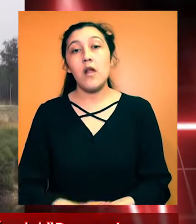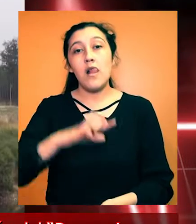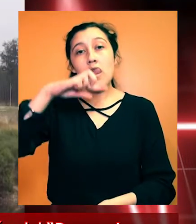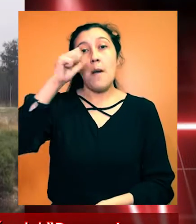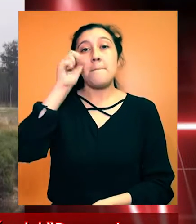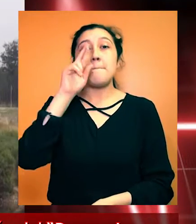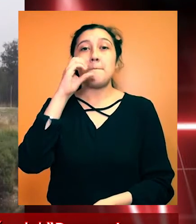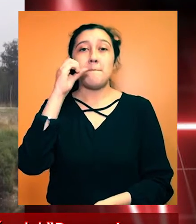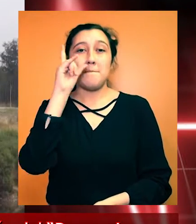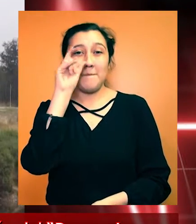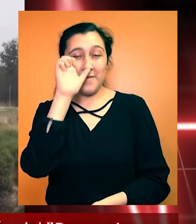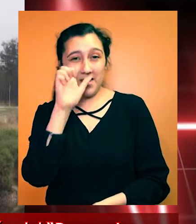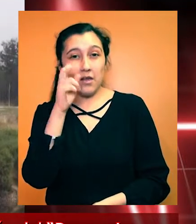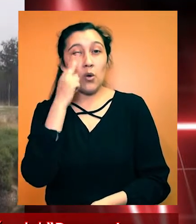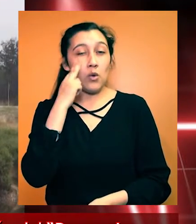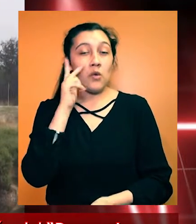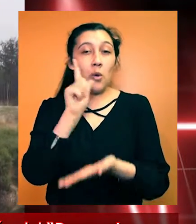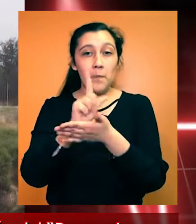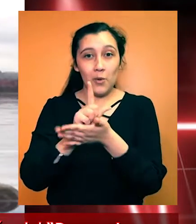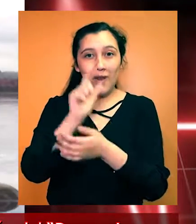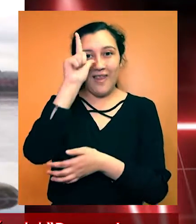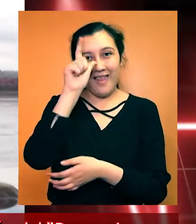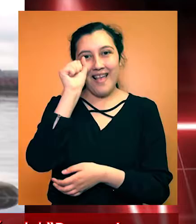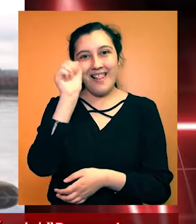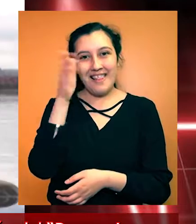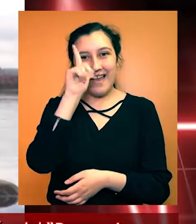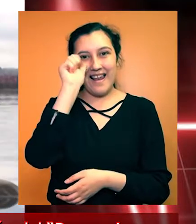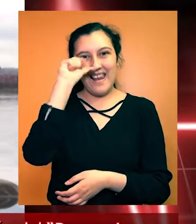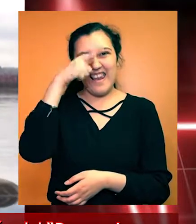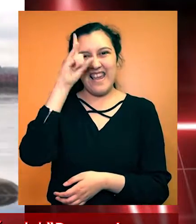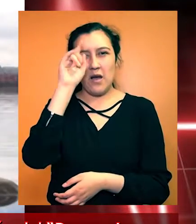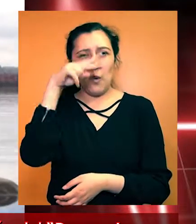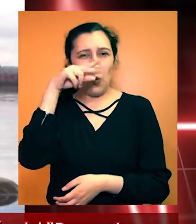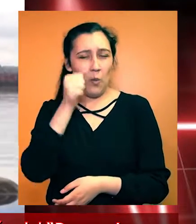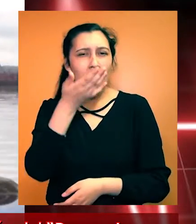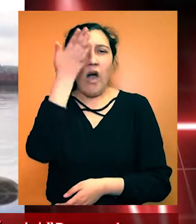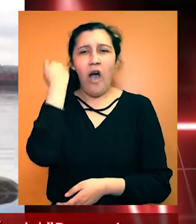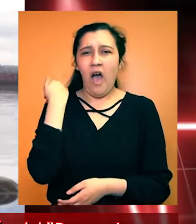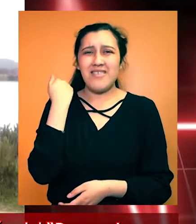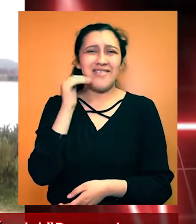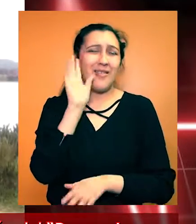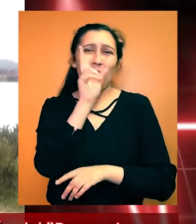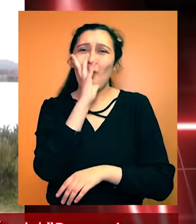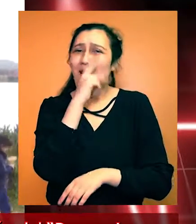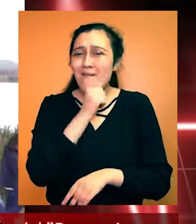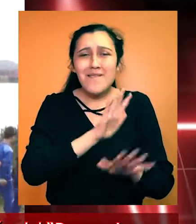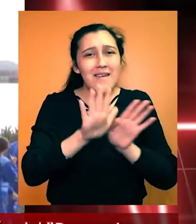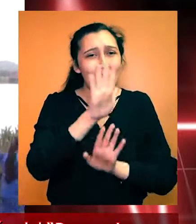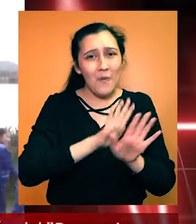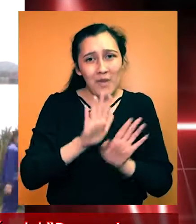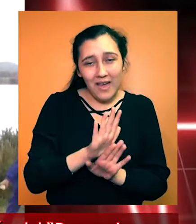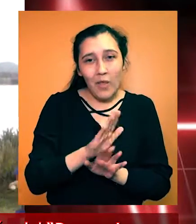En Valle Volcanes está emplazado el parque o conocido como el sector La Laguna, el que hasta hace algún tiempo estaba botado sin